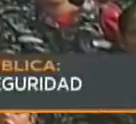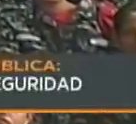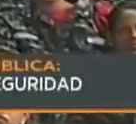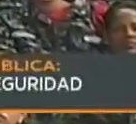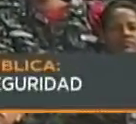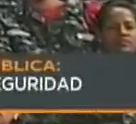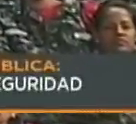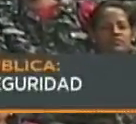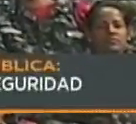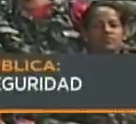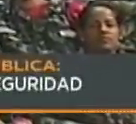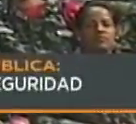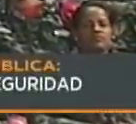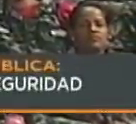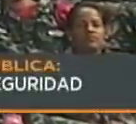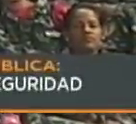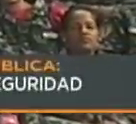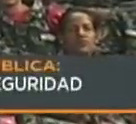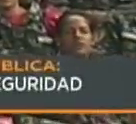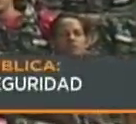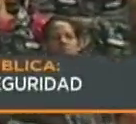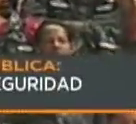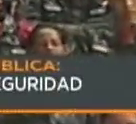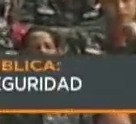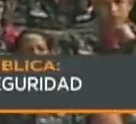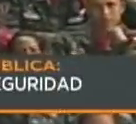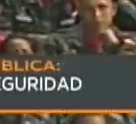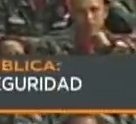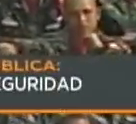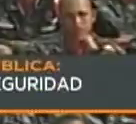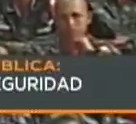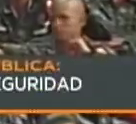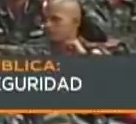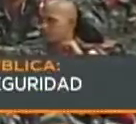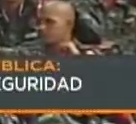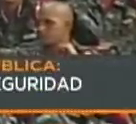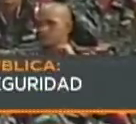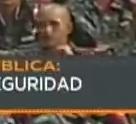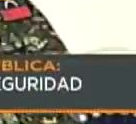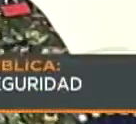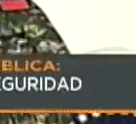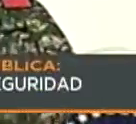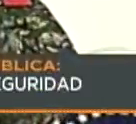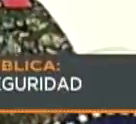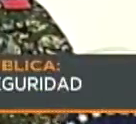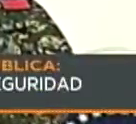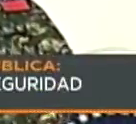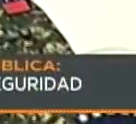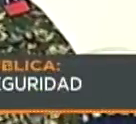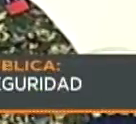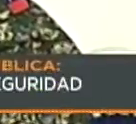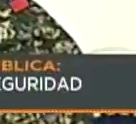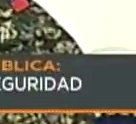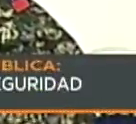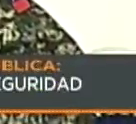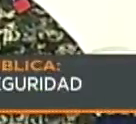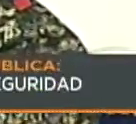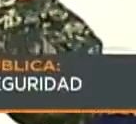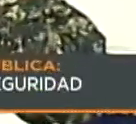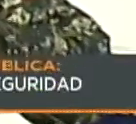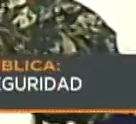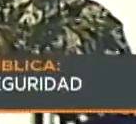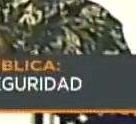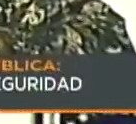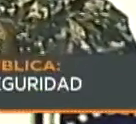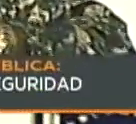hace nadie por este país. Hemos articulado una visión de país, un plan de país.